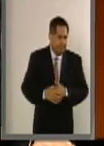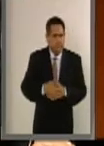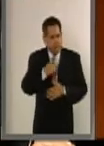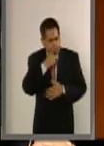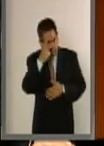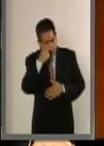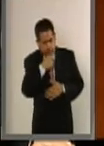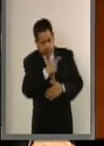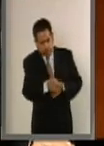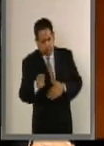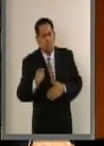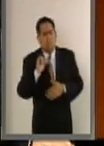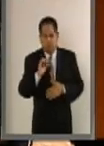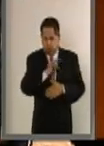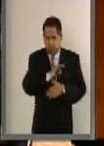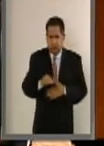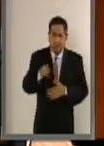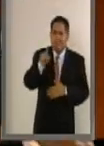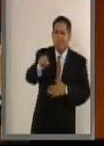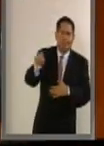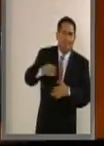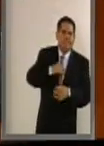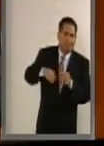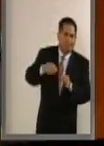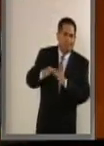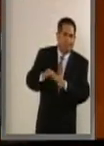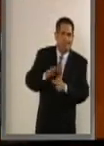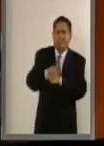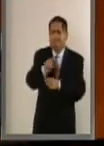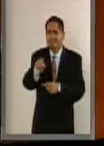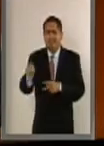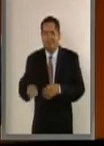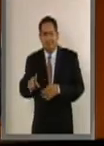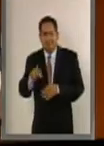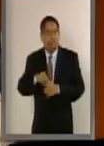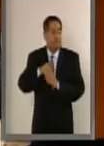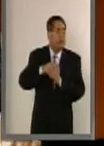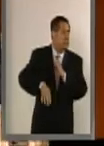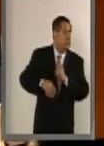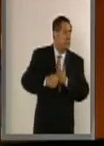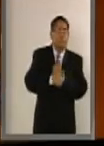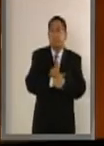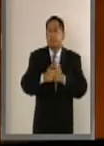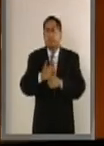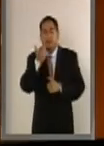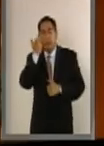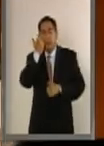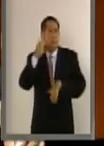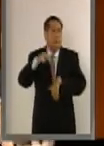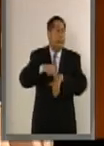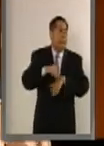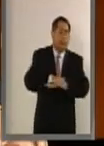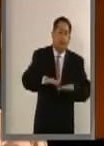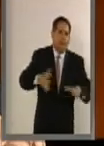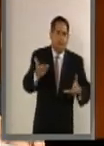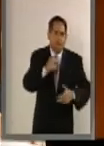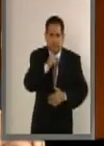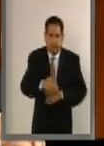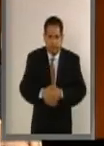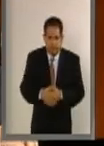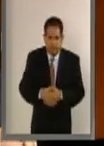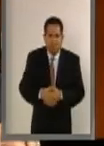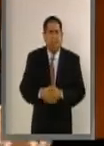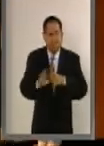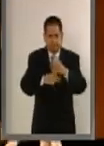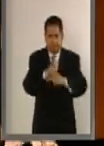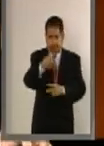México qué partido político cumplió y quién simplemente vino a simular. Vamos, pues,